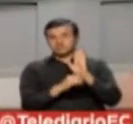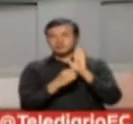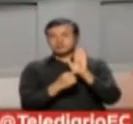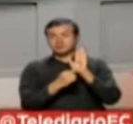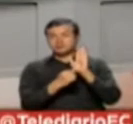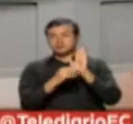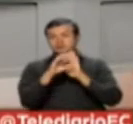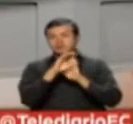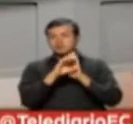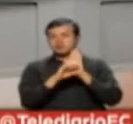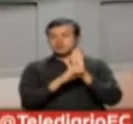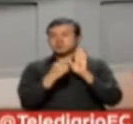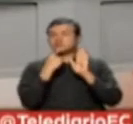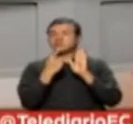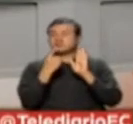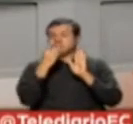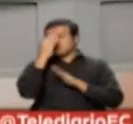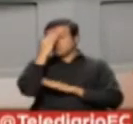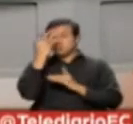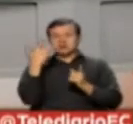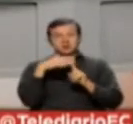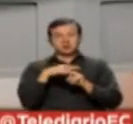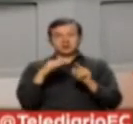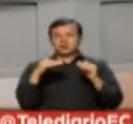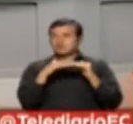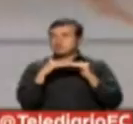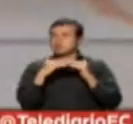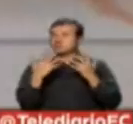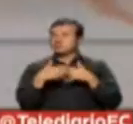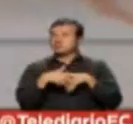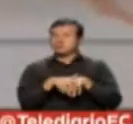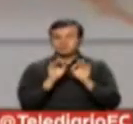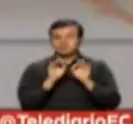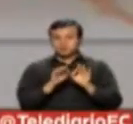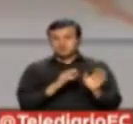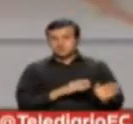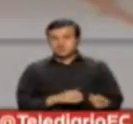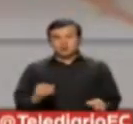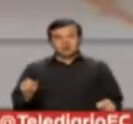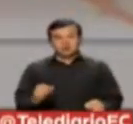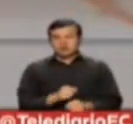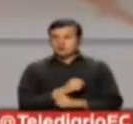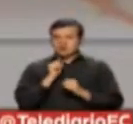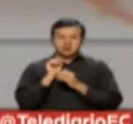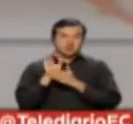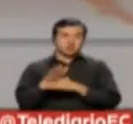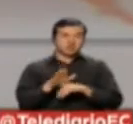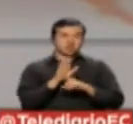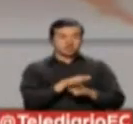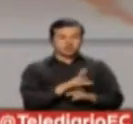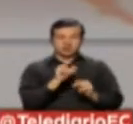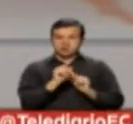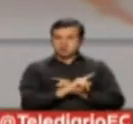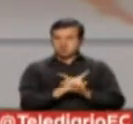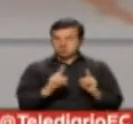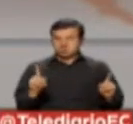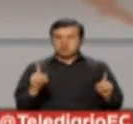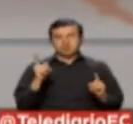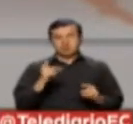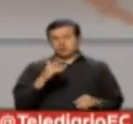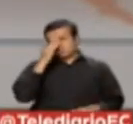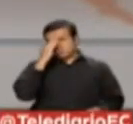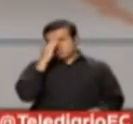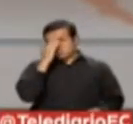inclusiva la educación está para incluir para recibir a todos no puede excluir absolutamente a nadie en eso hemos sido